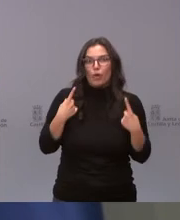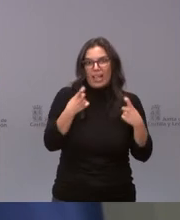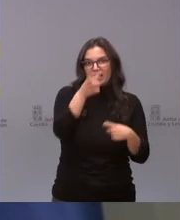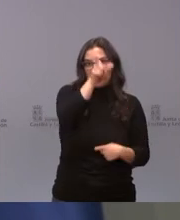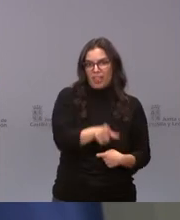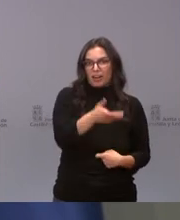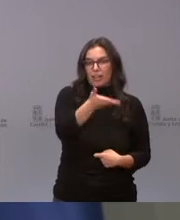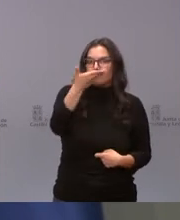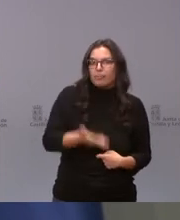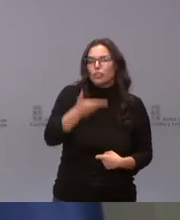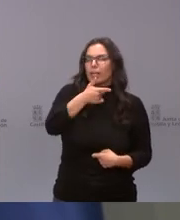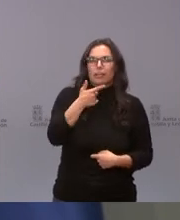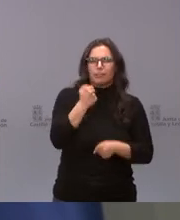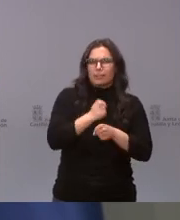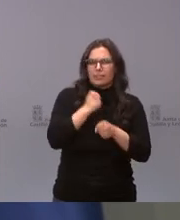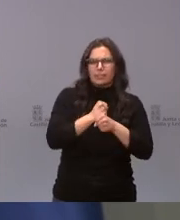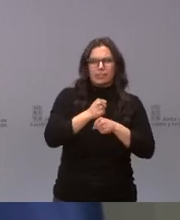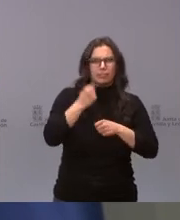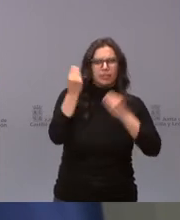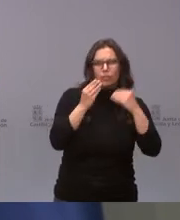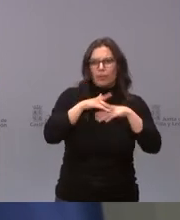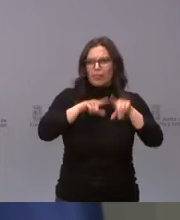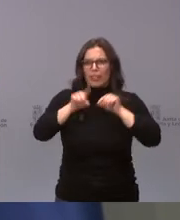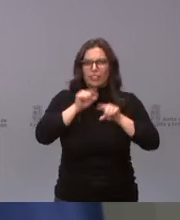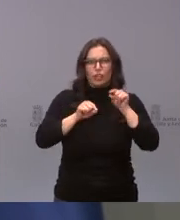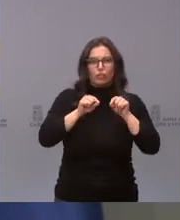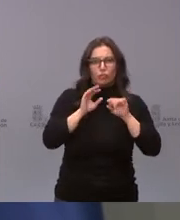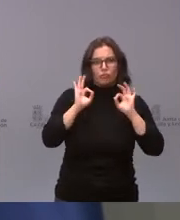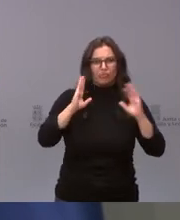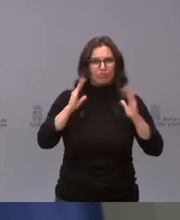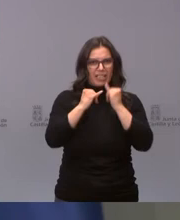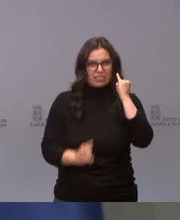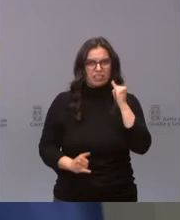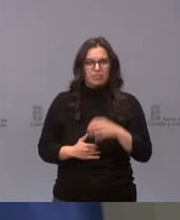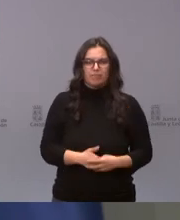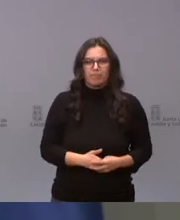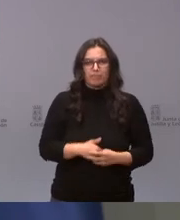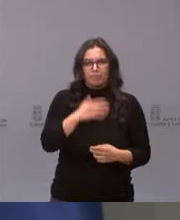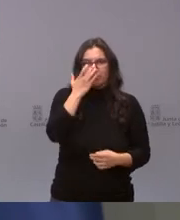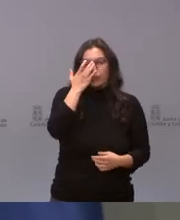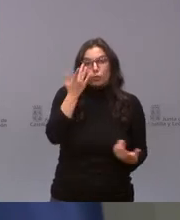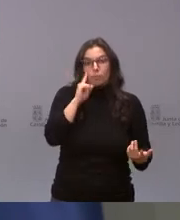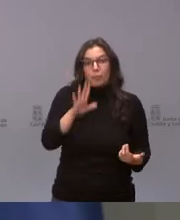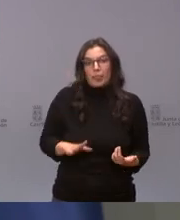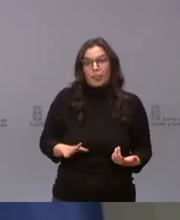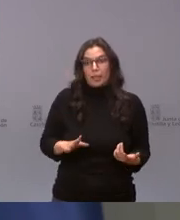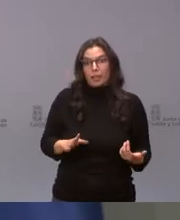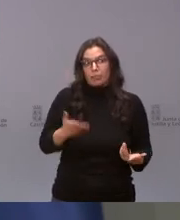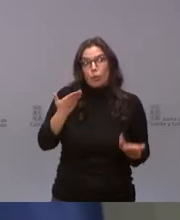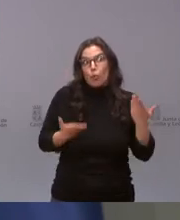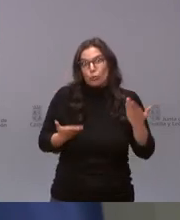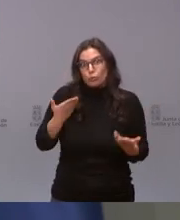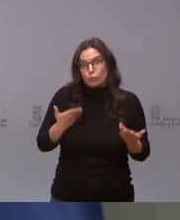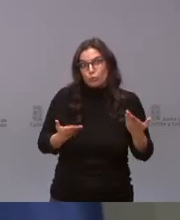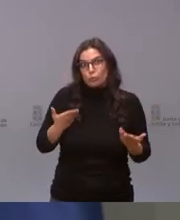personas que está en la permanente toma de decisiones durante la crisis. Entonces, me parece de una justicia,